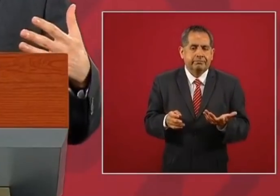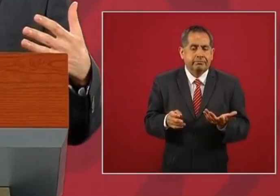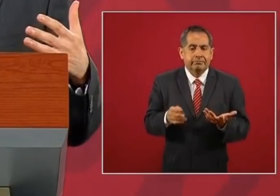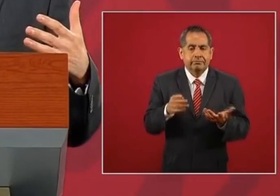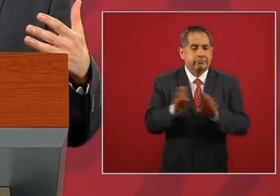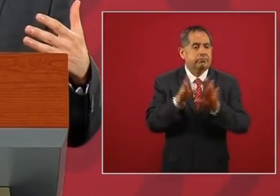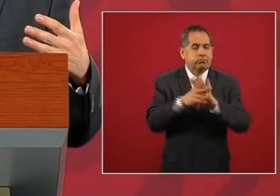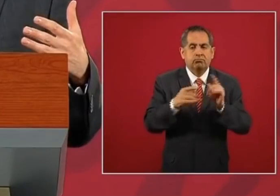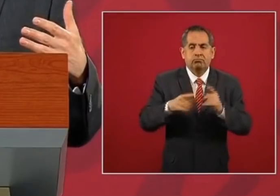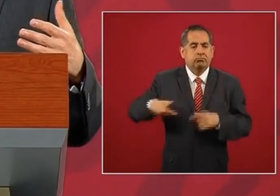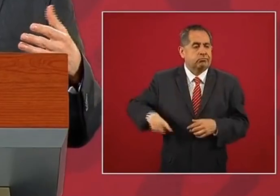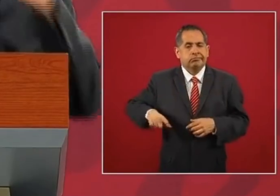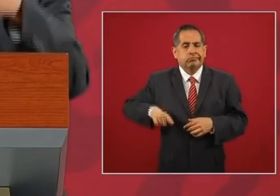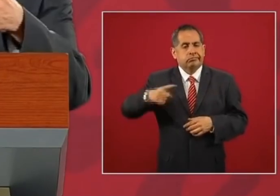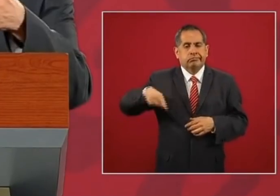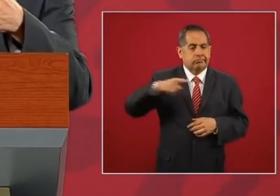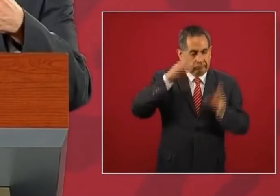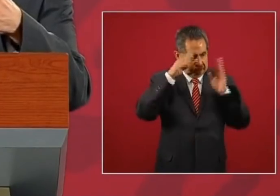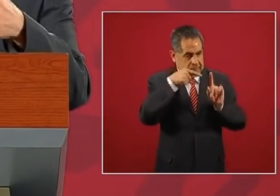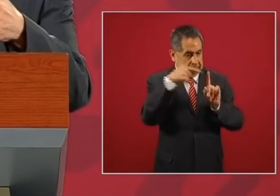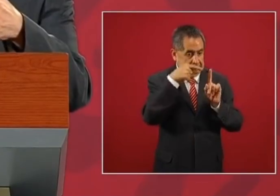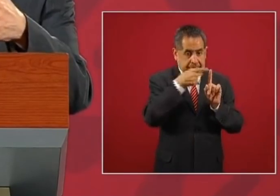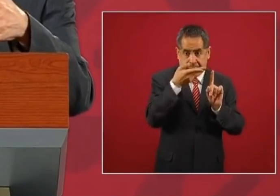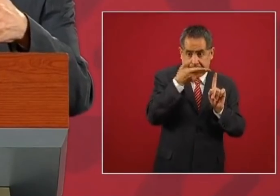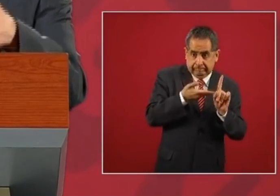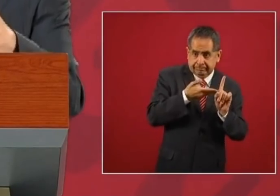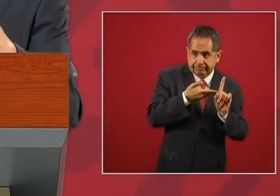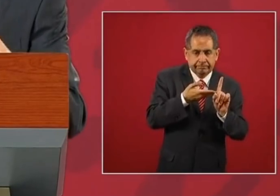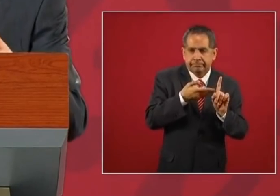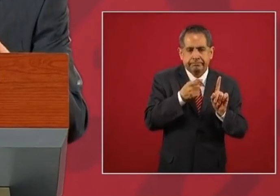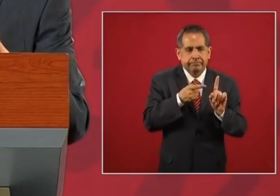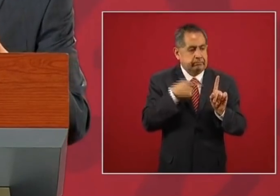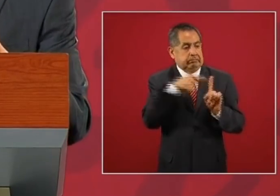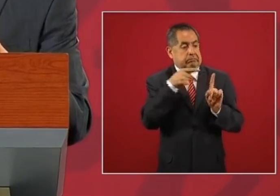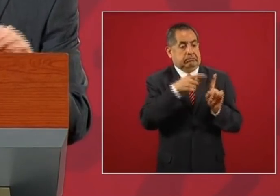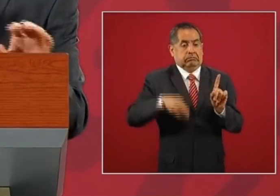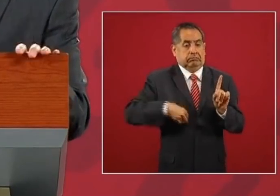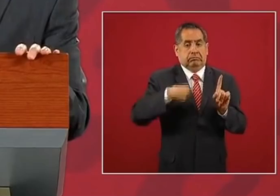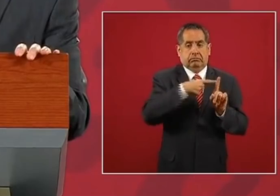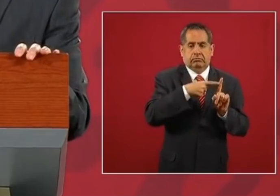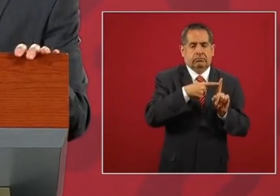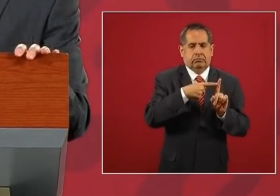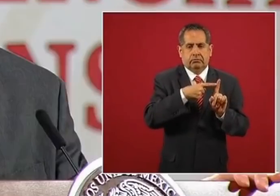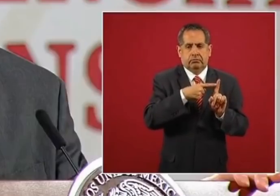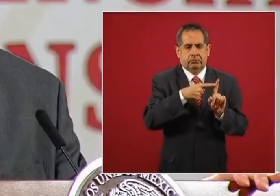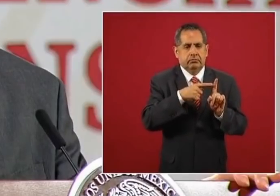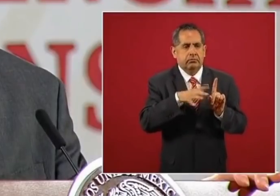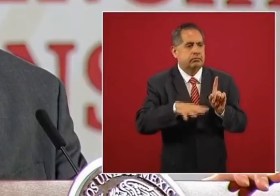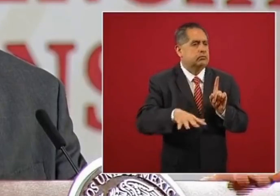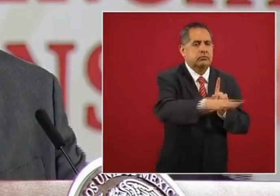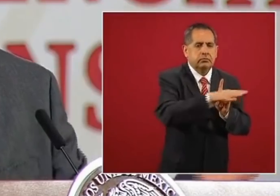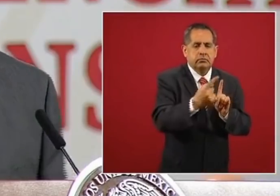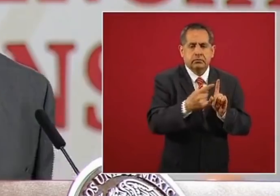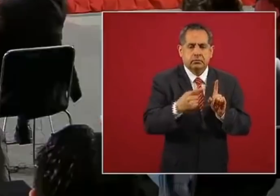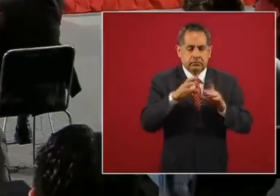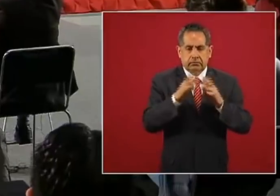la acción gubernamental se focaliza sobre el presunto culpable, que es la persona que no trae el cubrebocas.